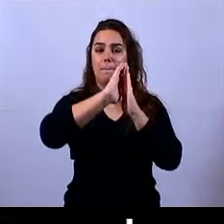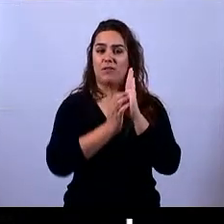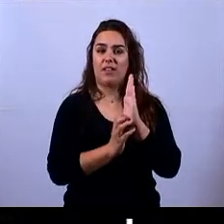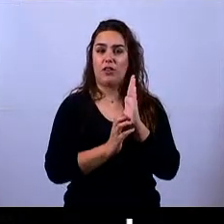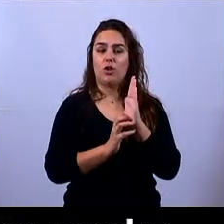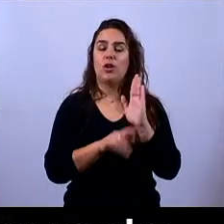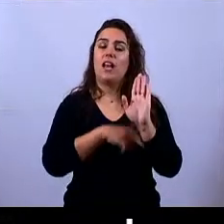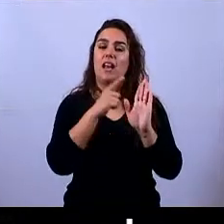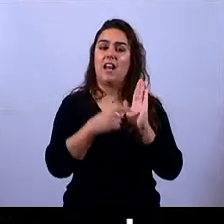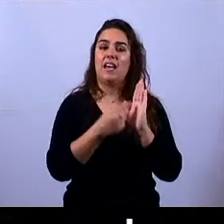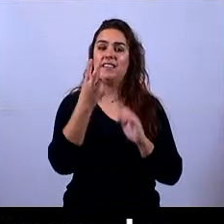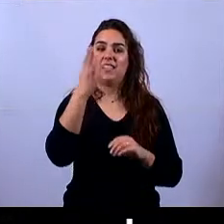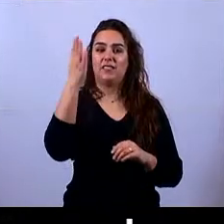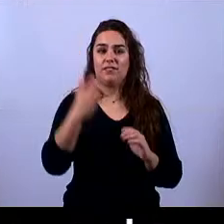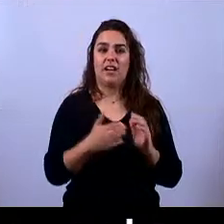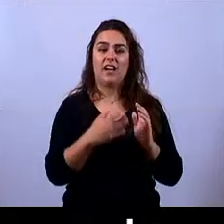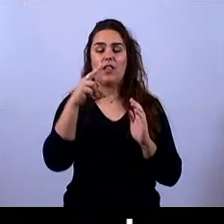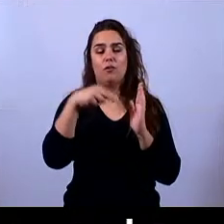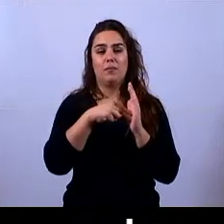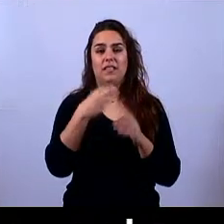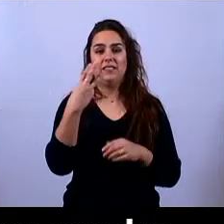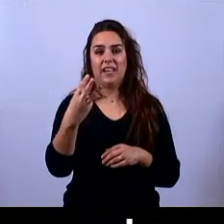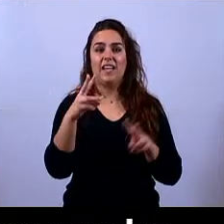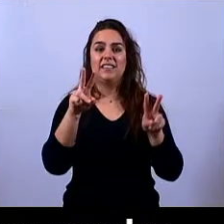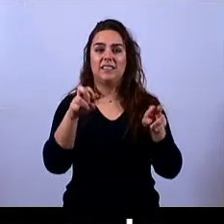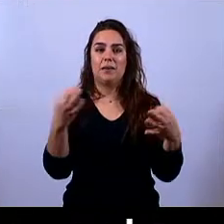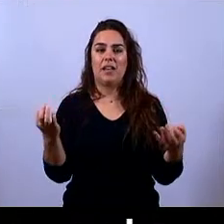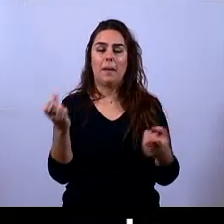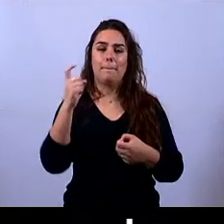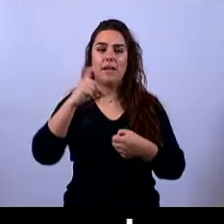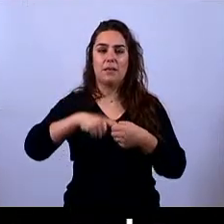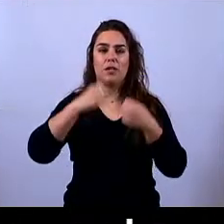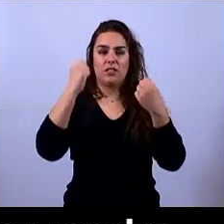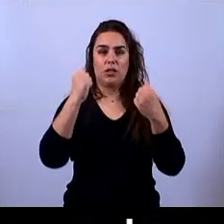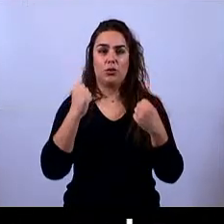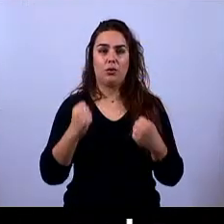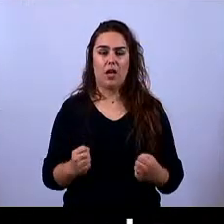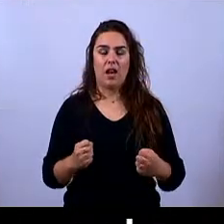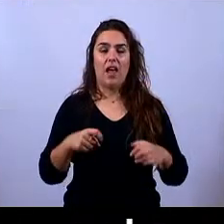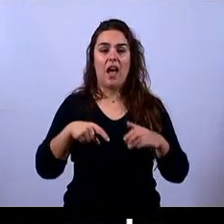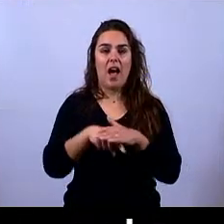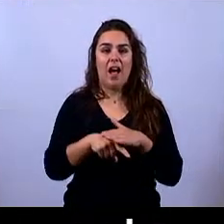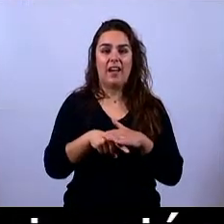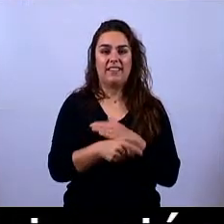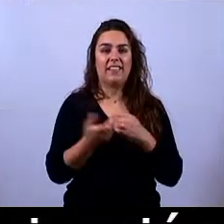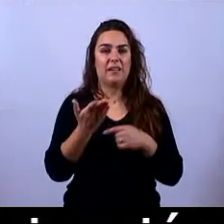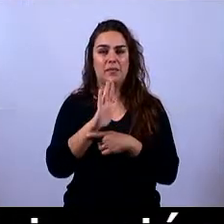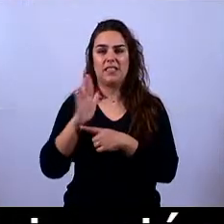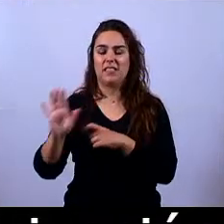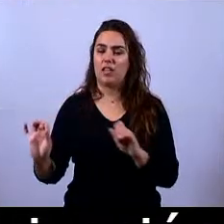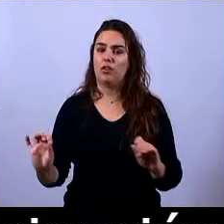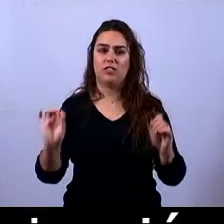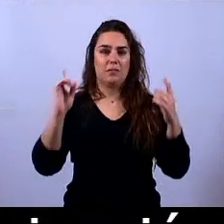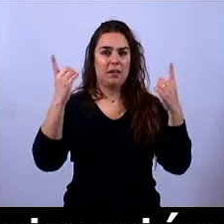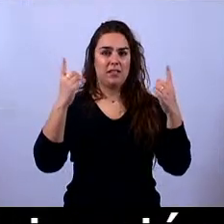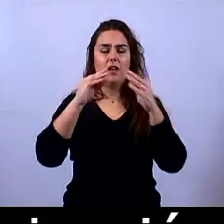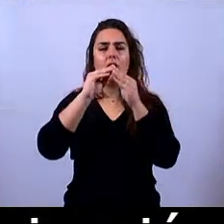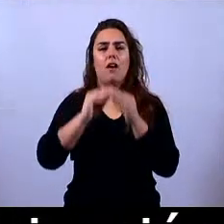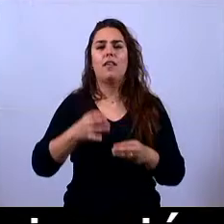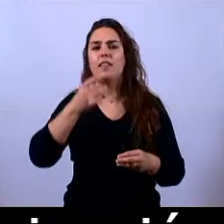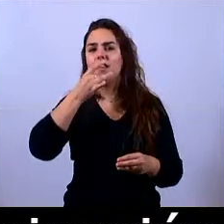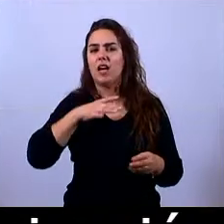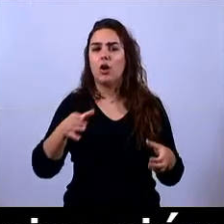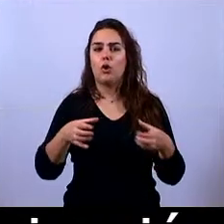Ley 3/2003 sobre la participación institucional de los agentes más representativos, formulada por el